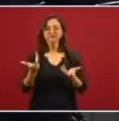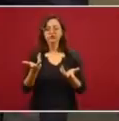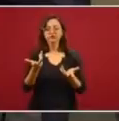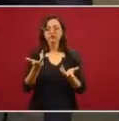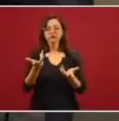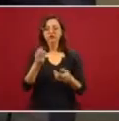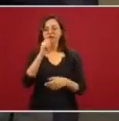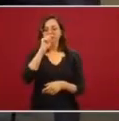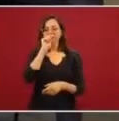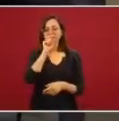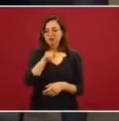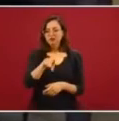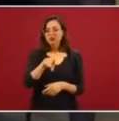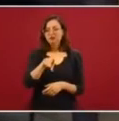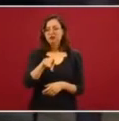todas formas